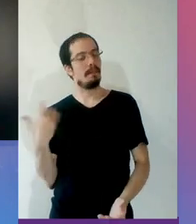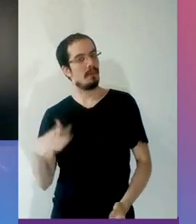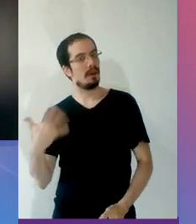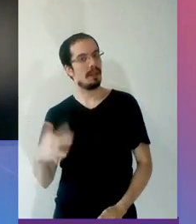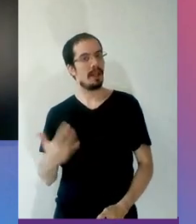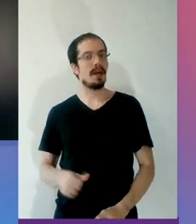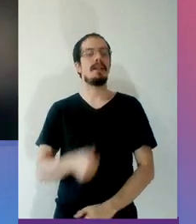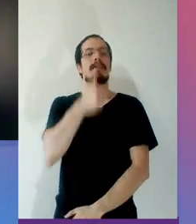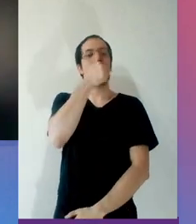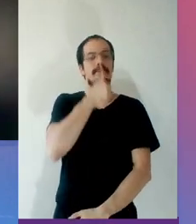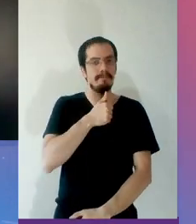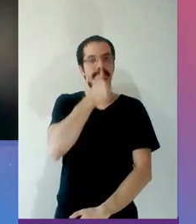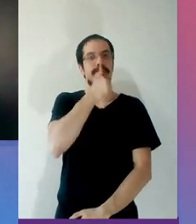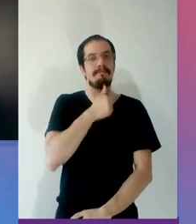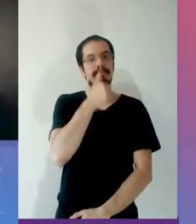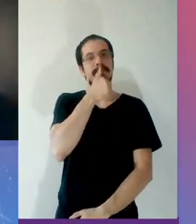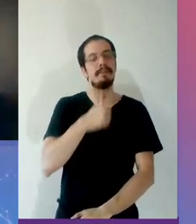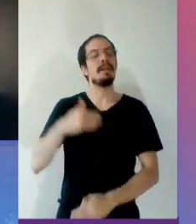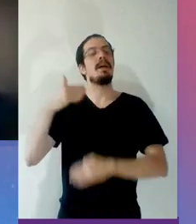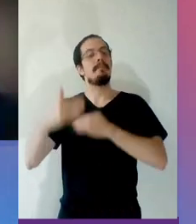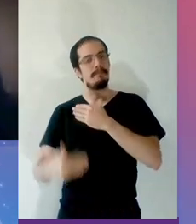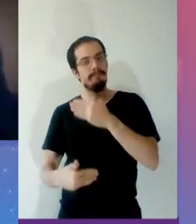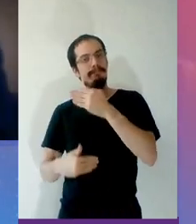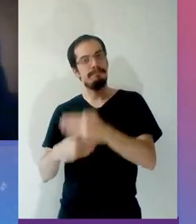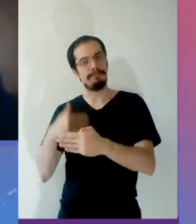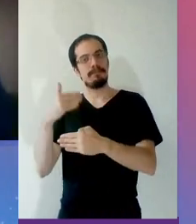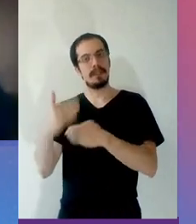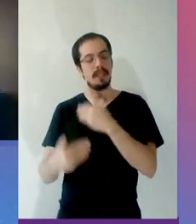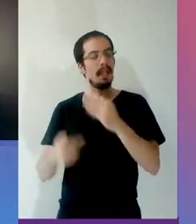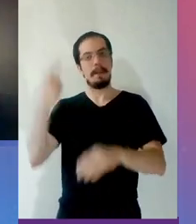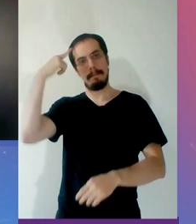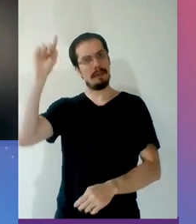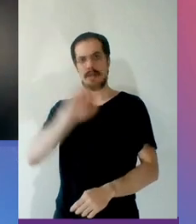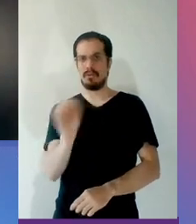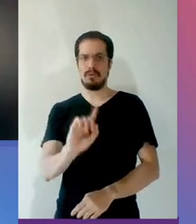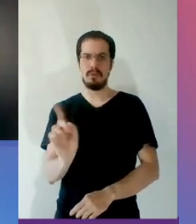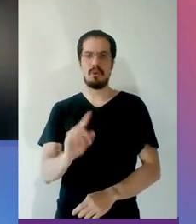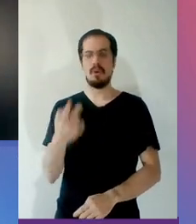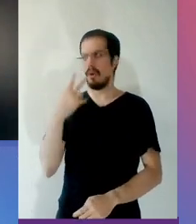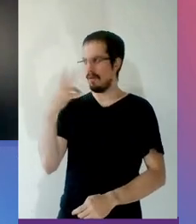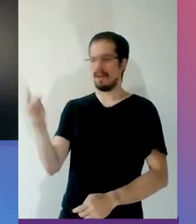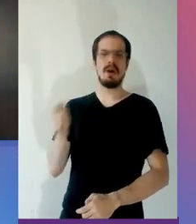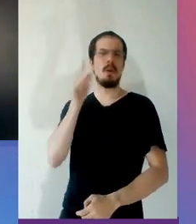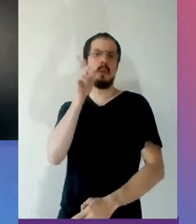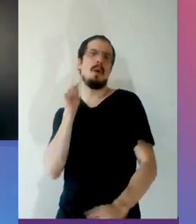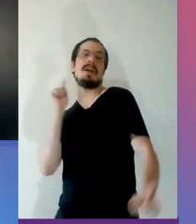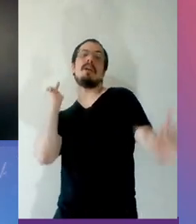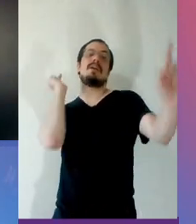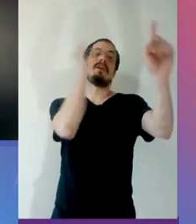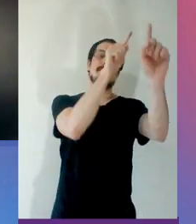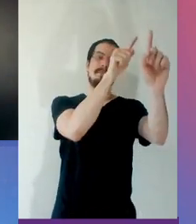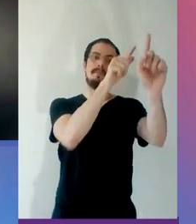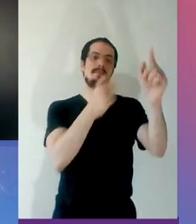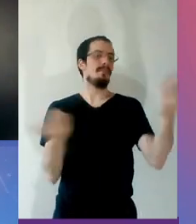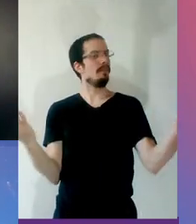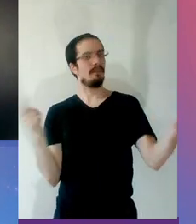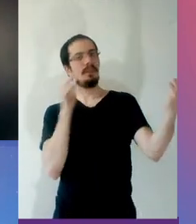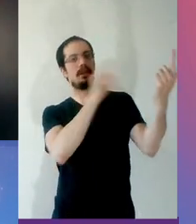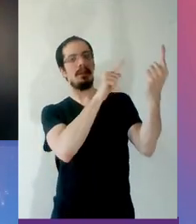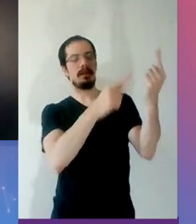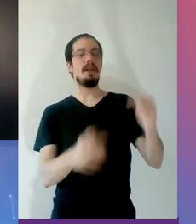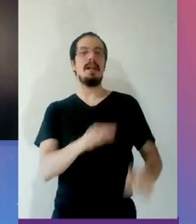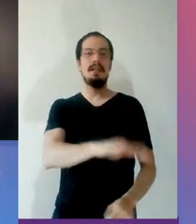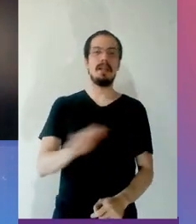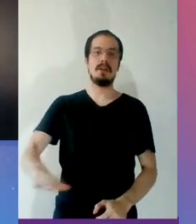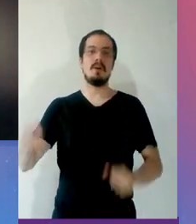paso, pero no por eso perder de vista el objetivo final, que es que estos niños logren su máximo potencial,